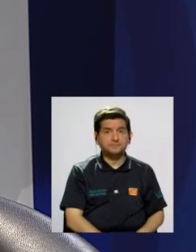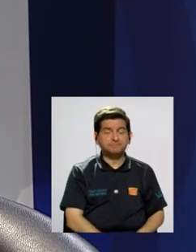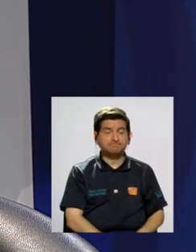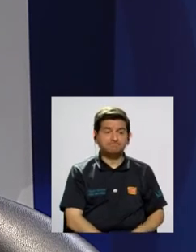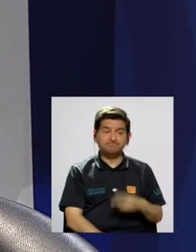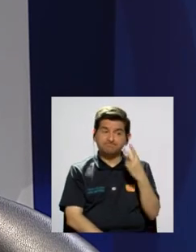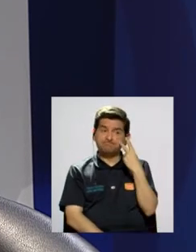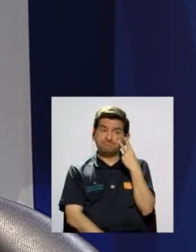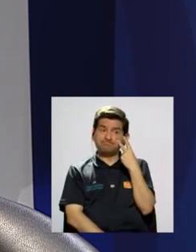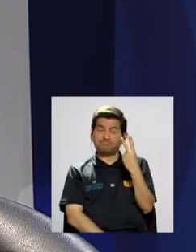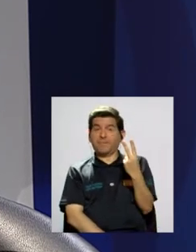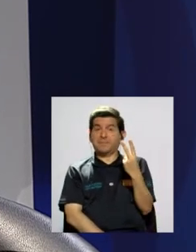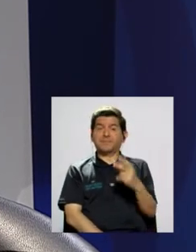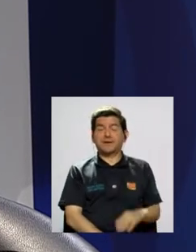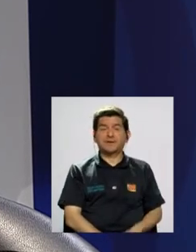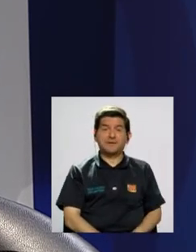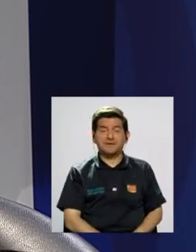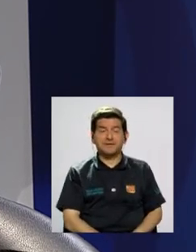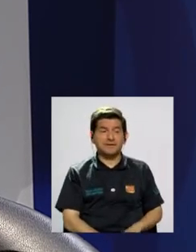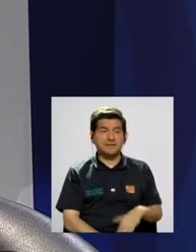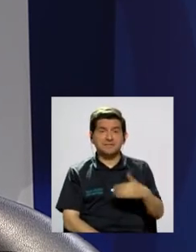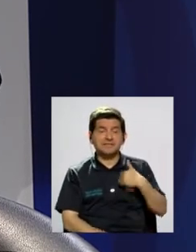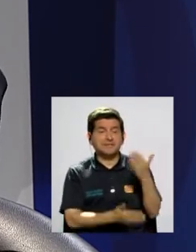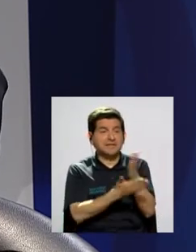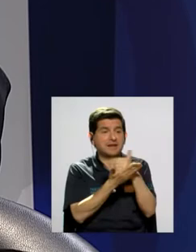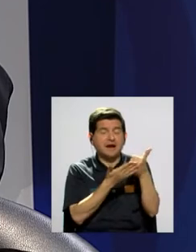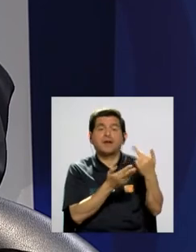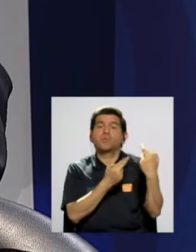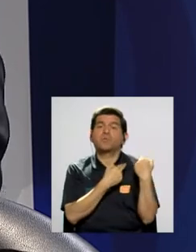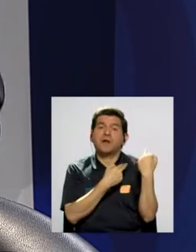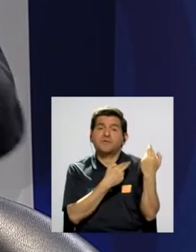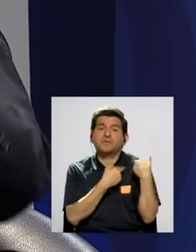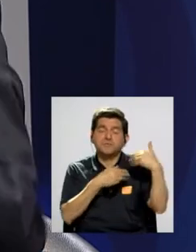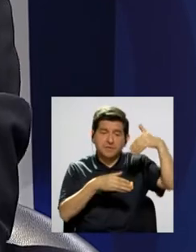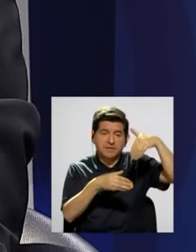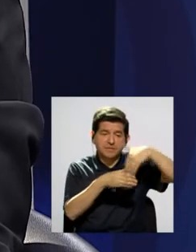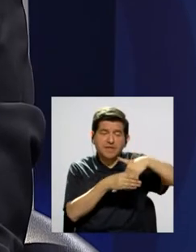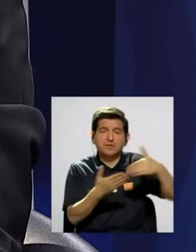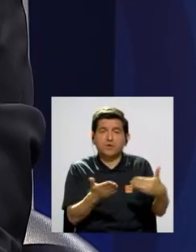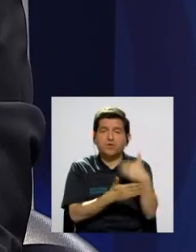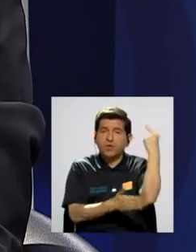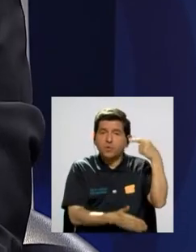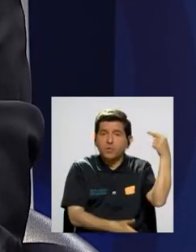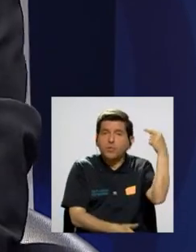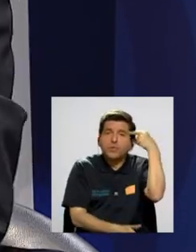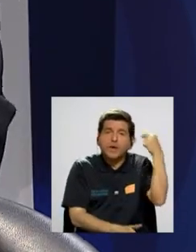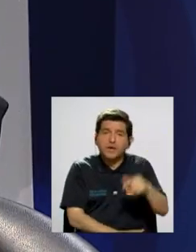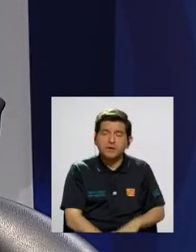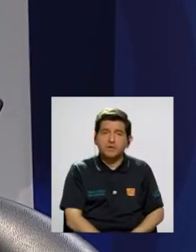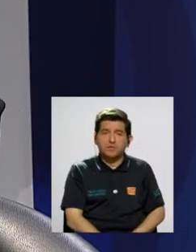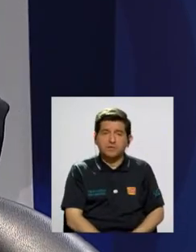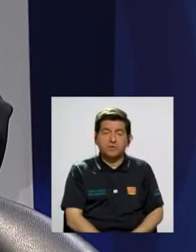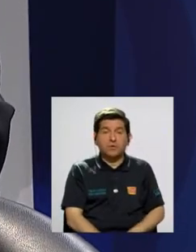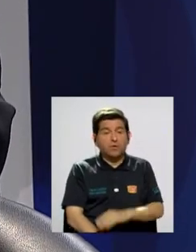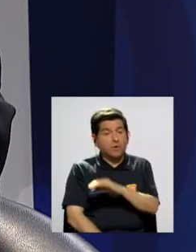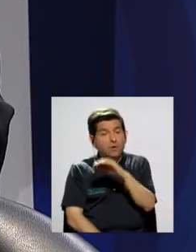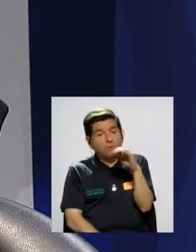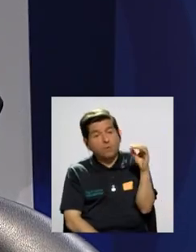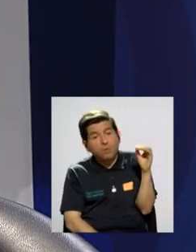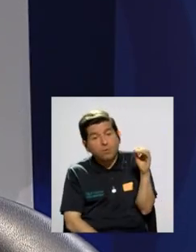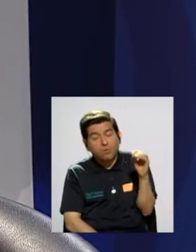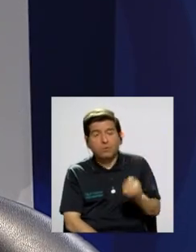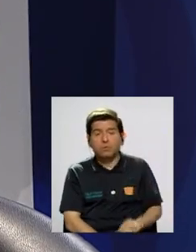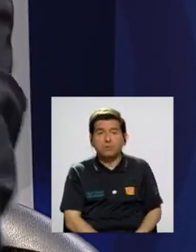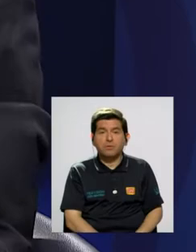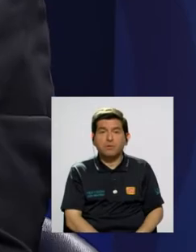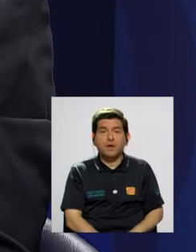habrá que ver efectivamente si ocuparán algún cargo en la nueva administración, y si no es así, cómo